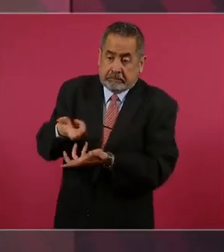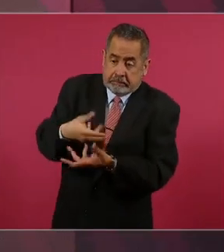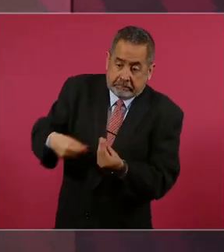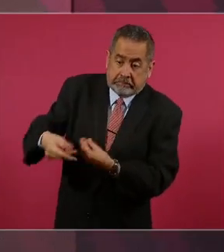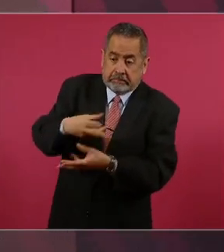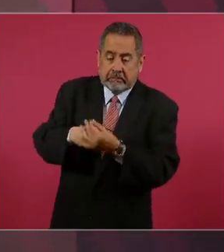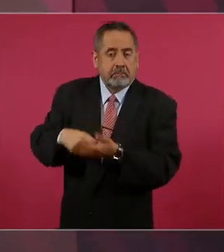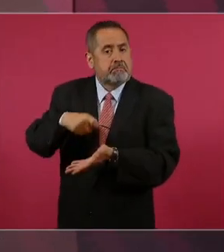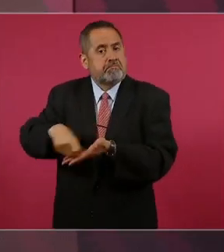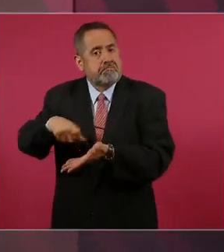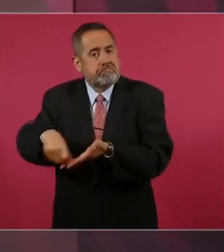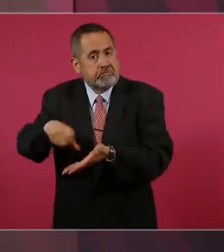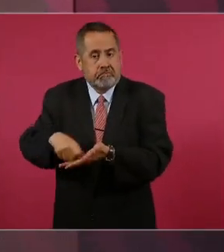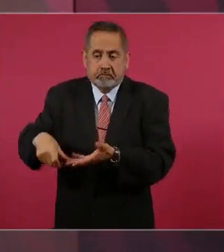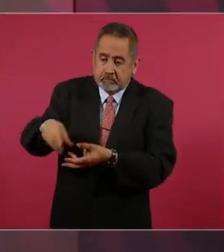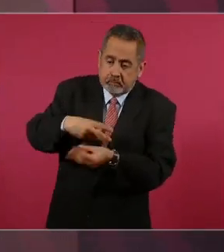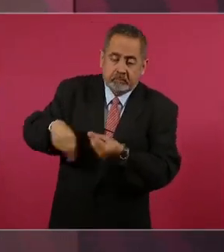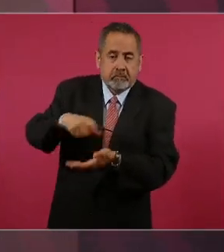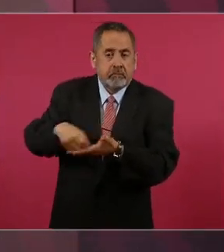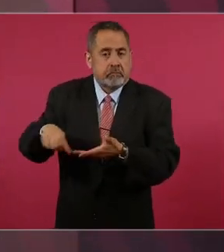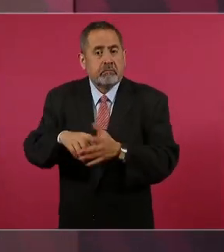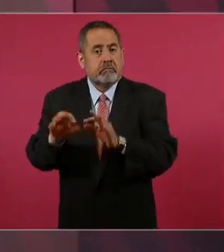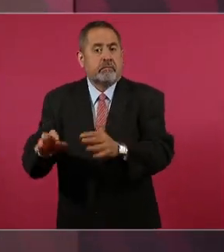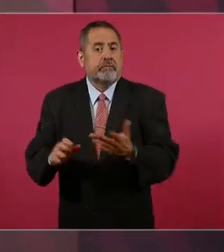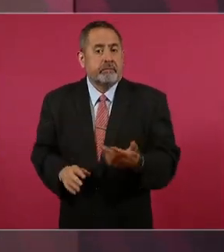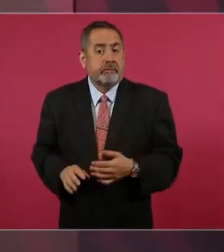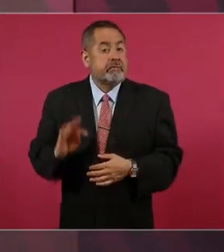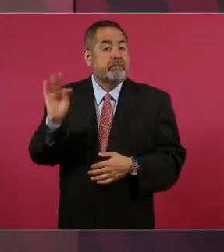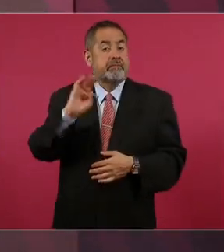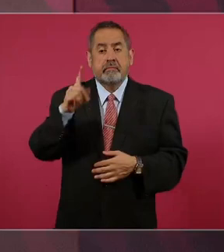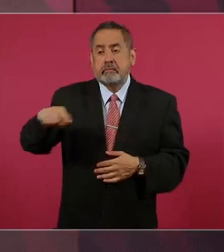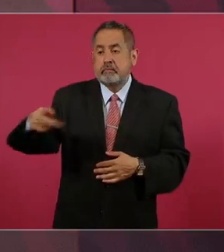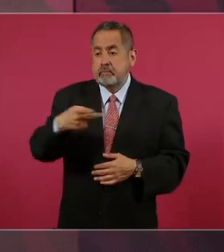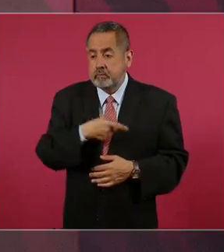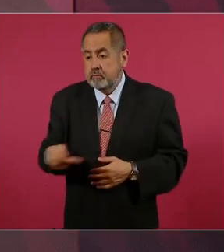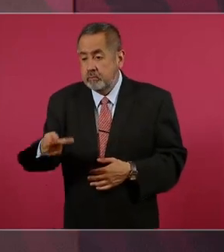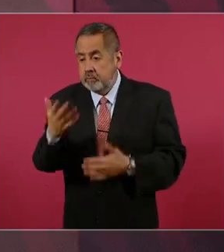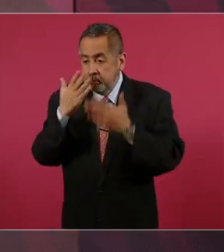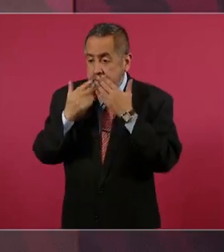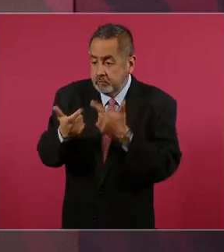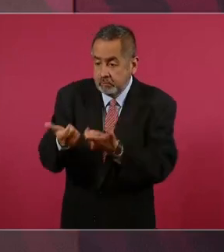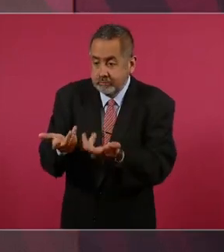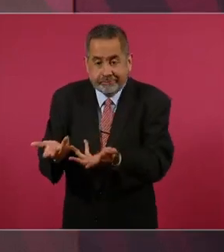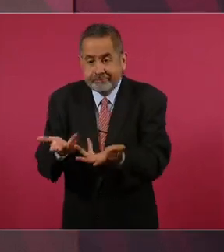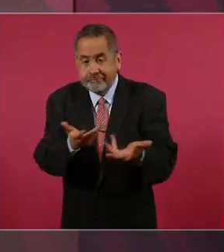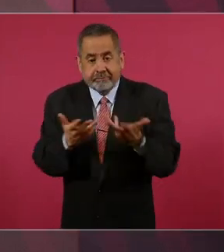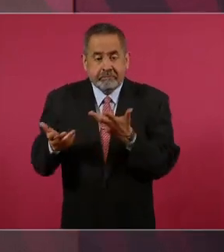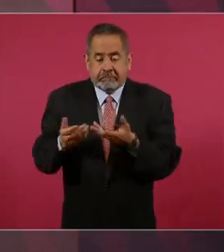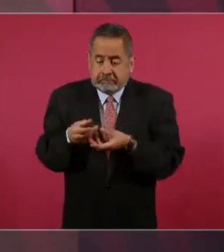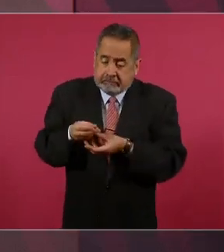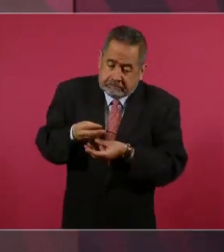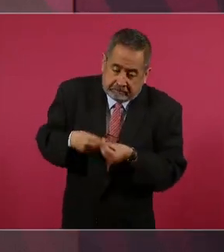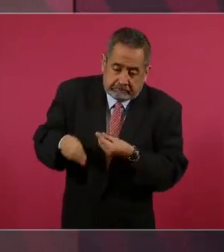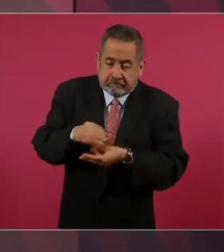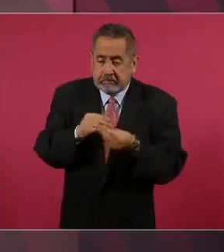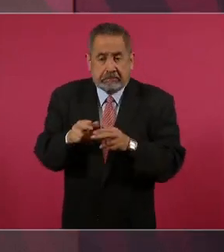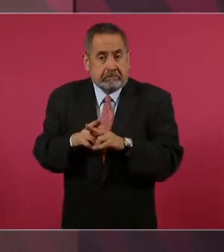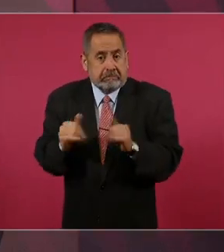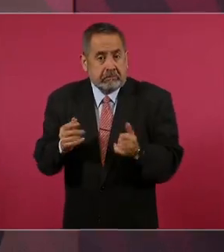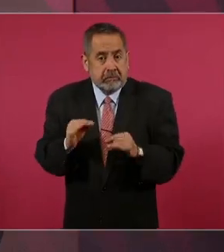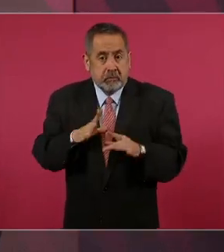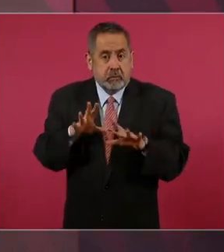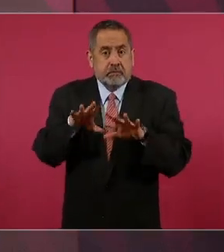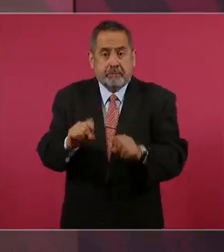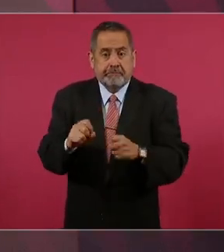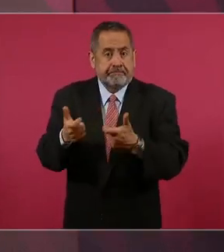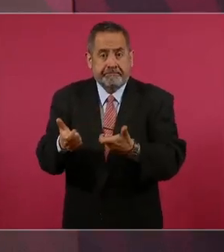consumir, porque cuando el pobre no tiene más que para lo indispensable y a veces ni siquiera para